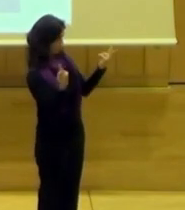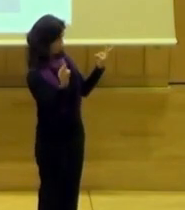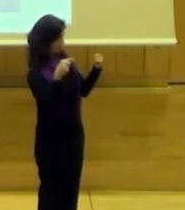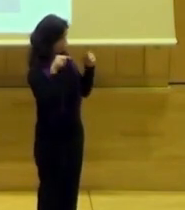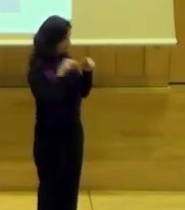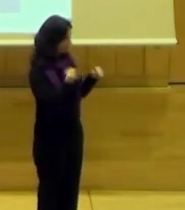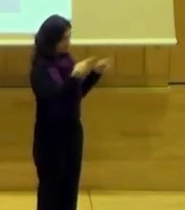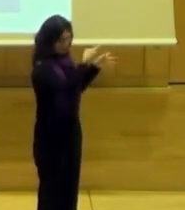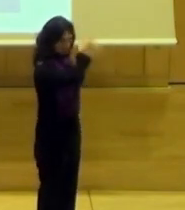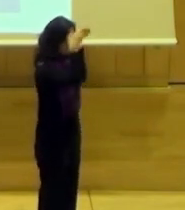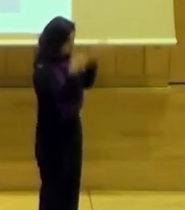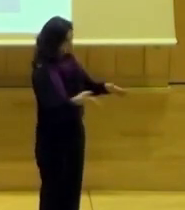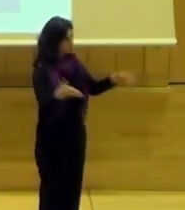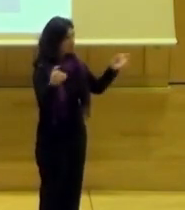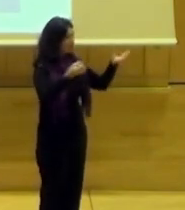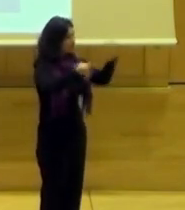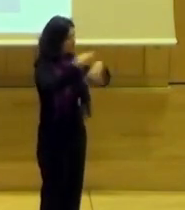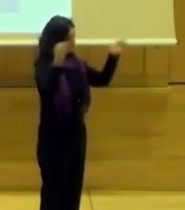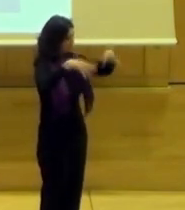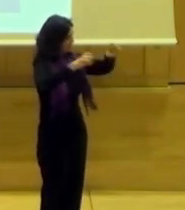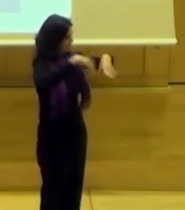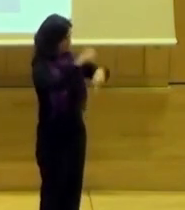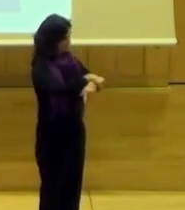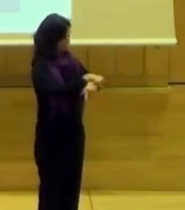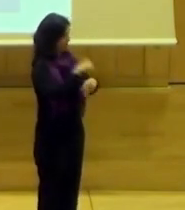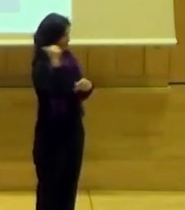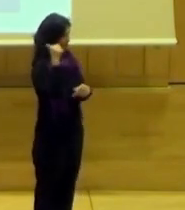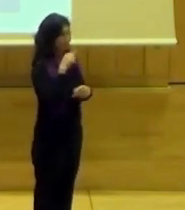Aquí vamos a abarcar toda esta información. Pasamos, por favor.